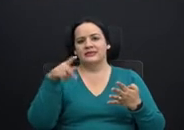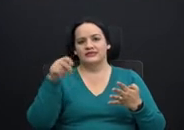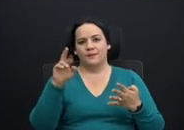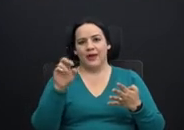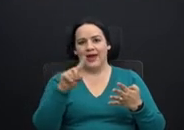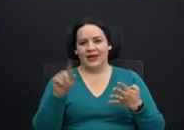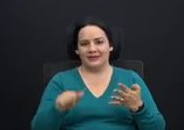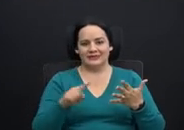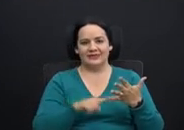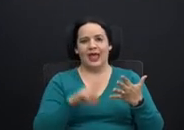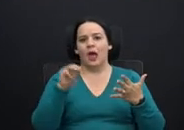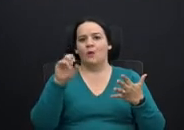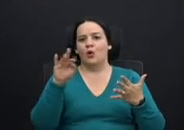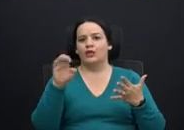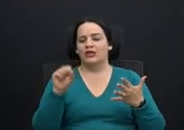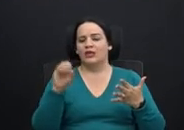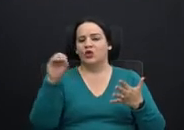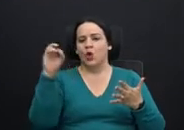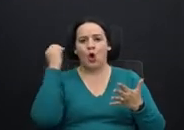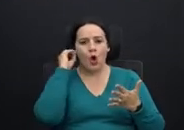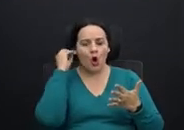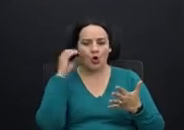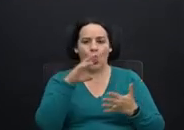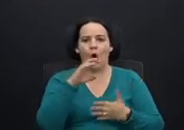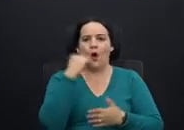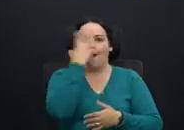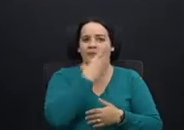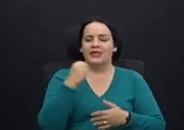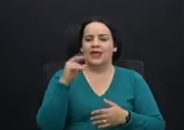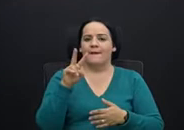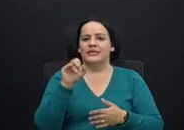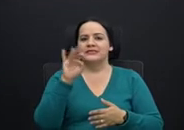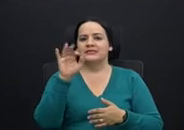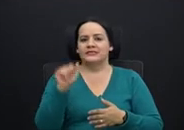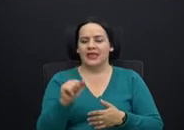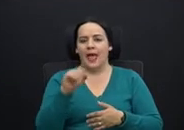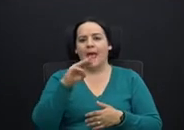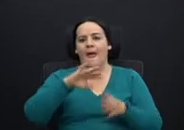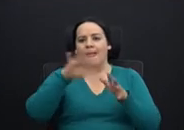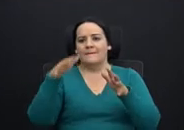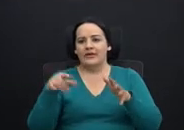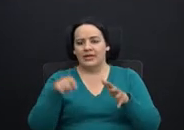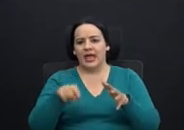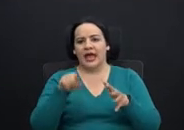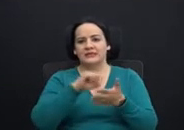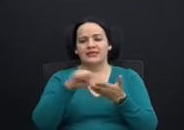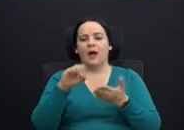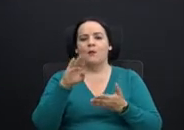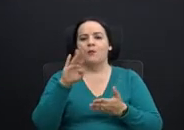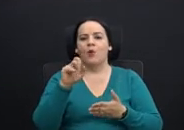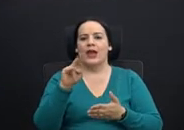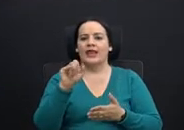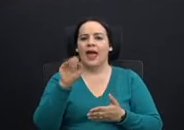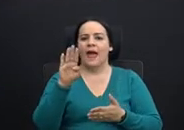mina de Bellavista, la mina de la Unión, de ahí soy oriundo, la mina San Buenaventura,